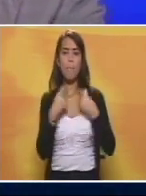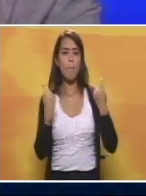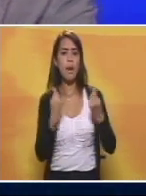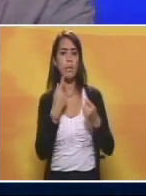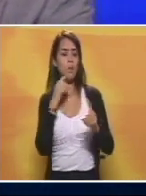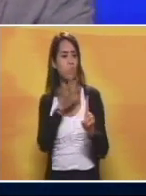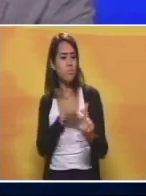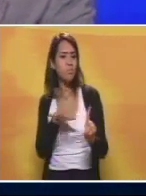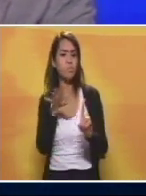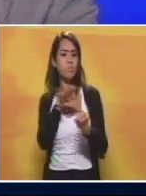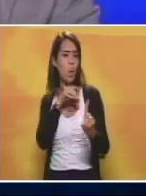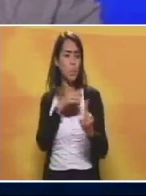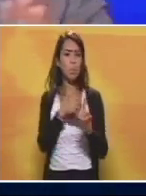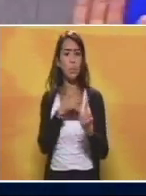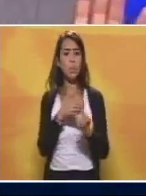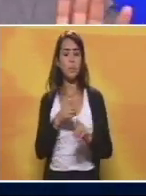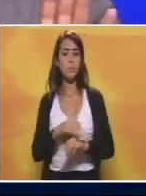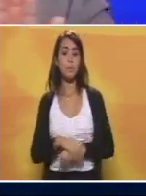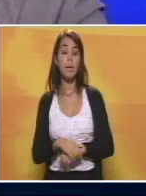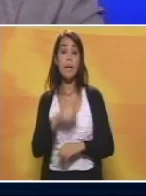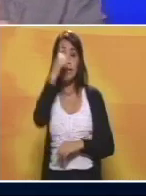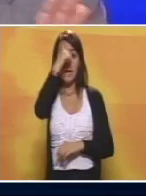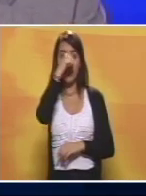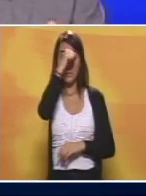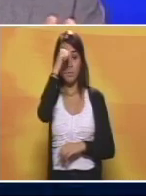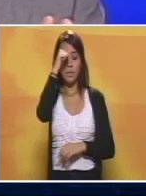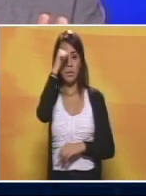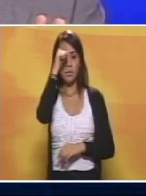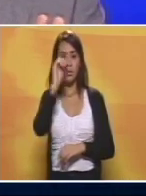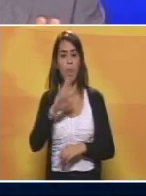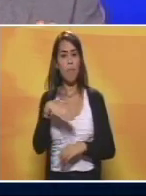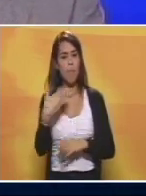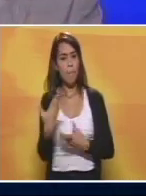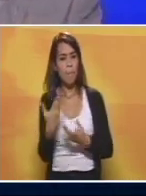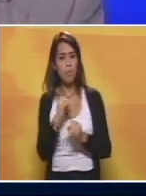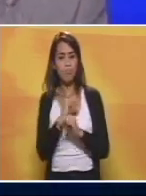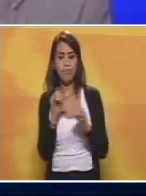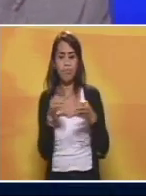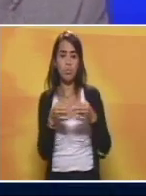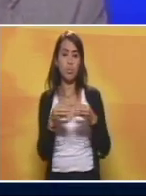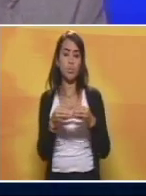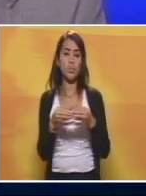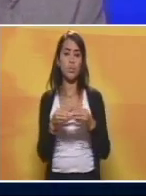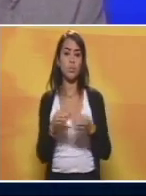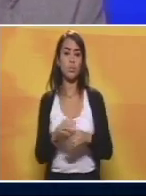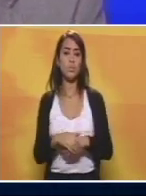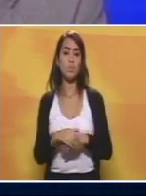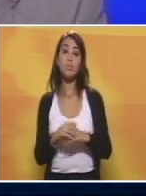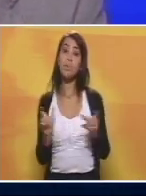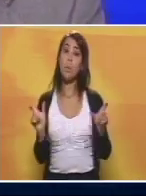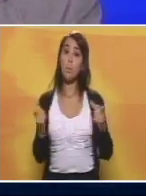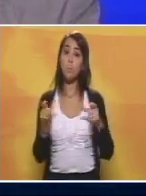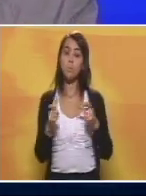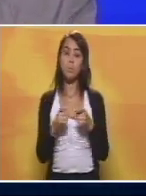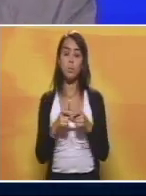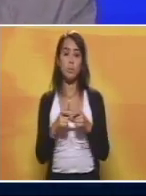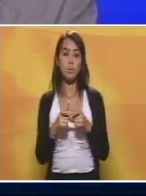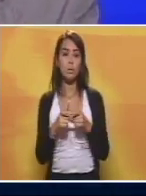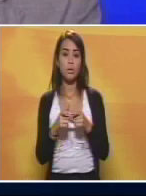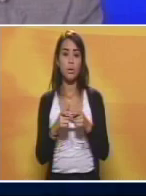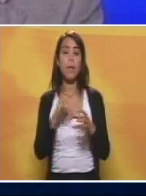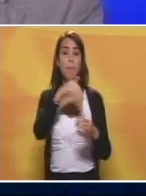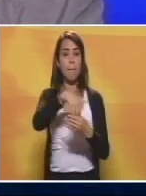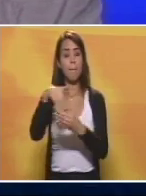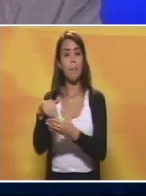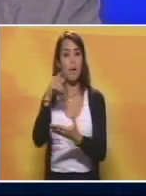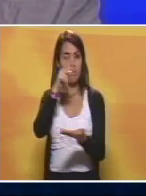chantaje se dio a la presión y el domingo desmontó su movilización para minimizar y disminuir los índices de